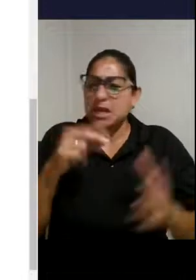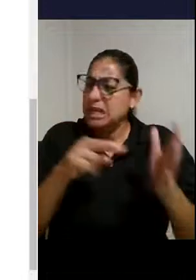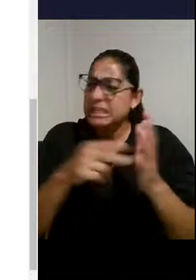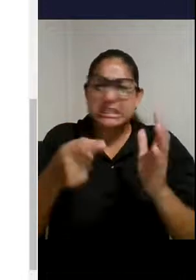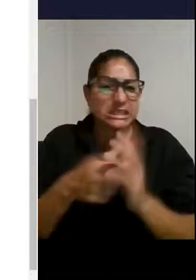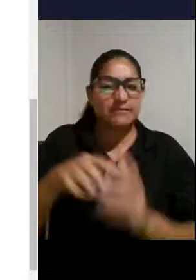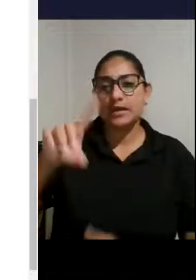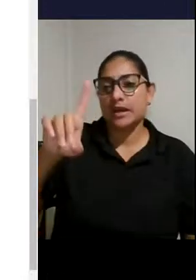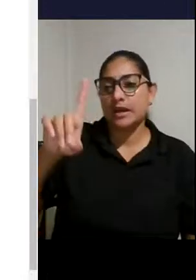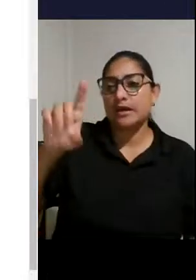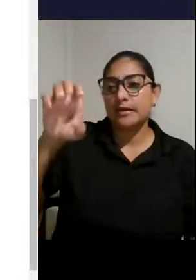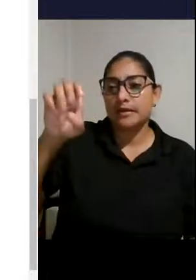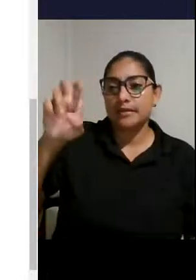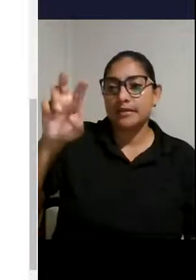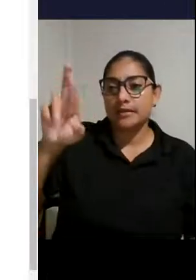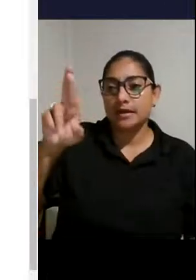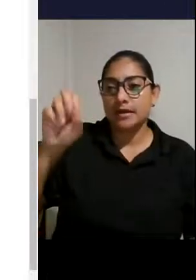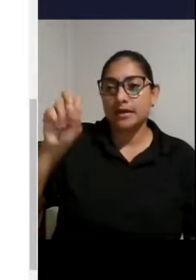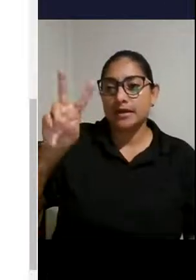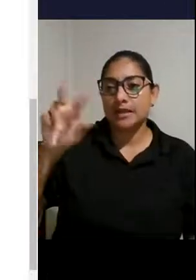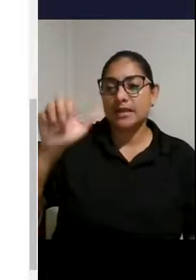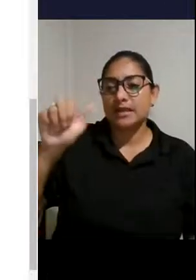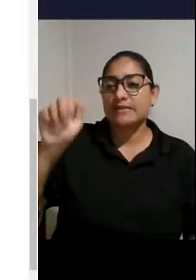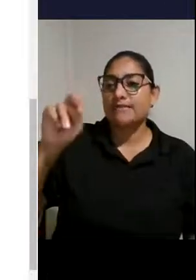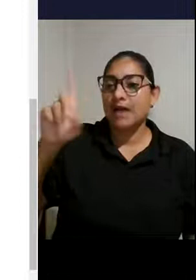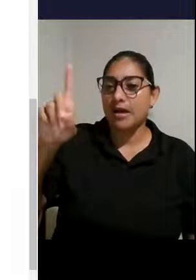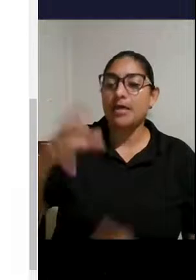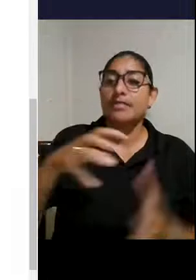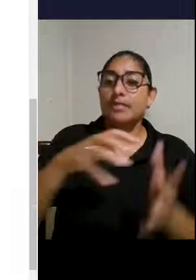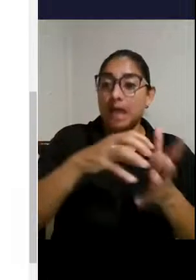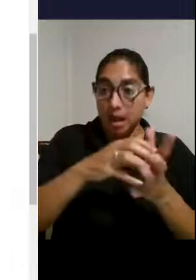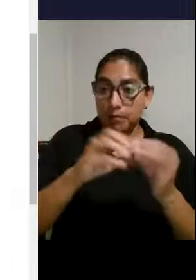derivada correspondiente al capítulo 2.